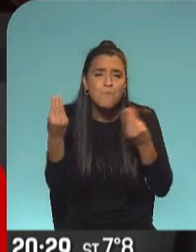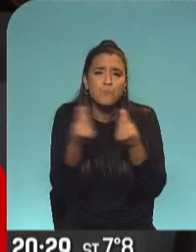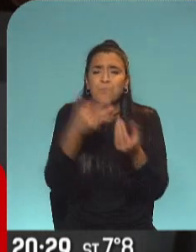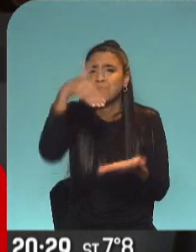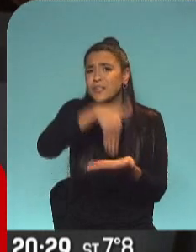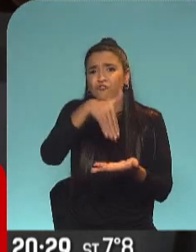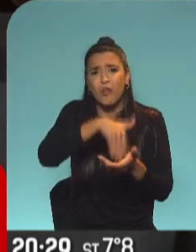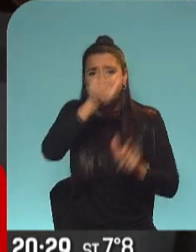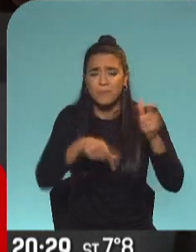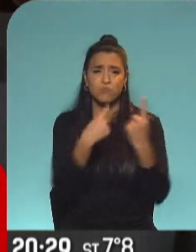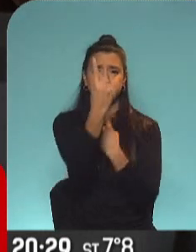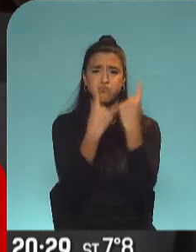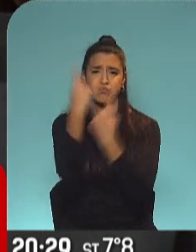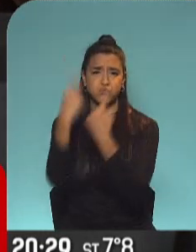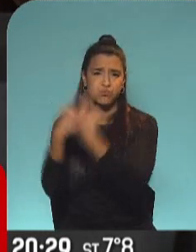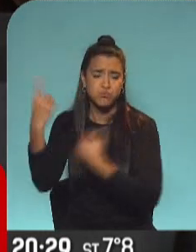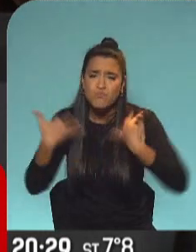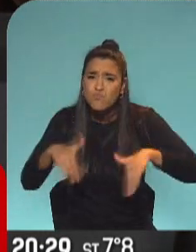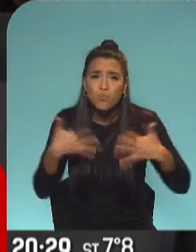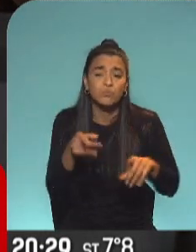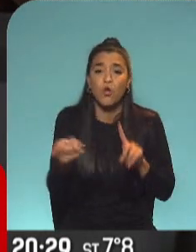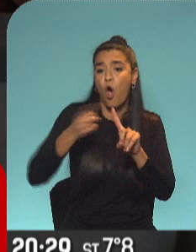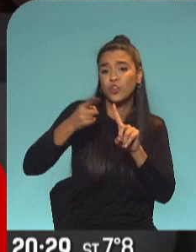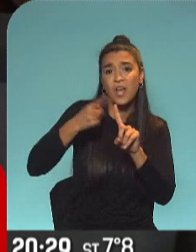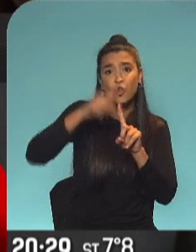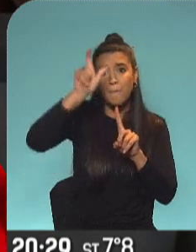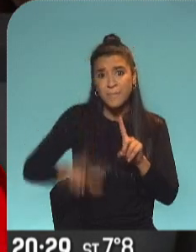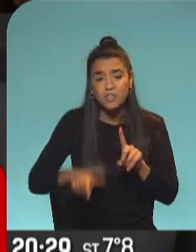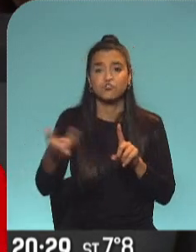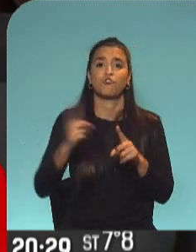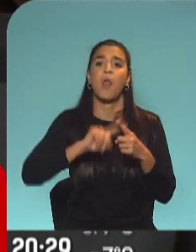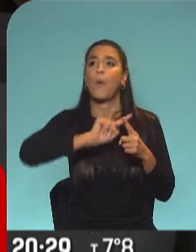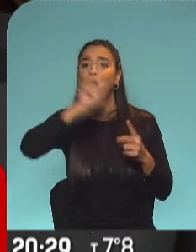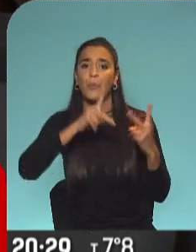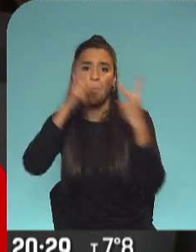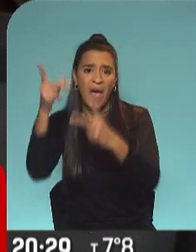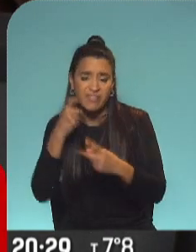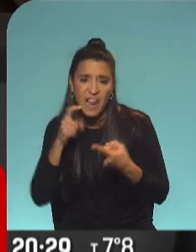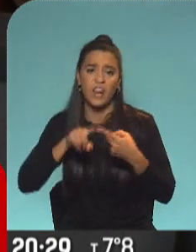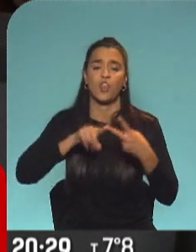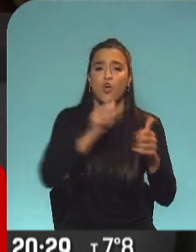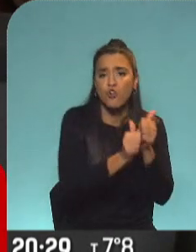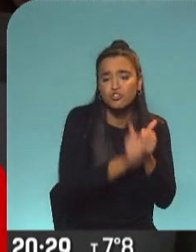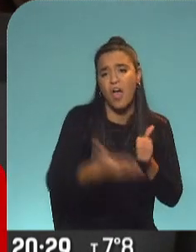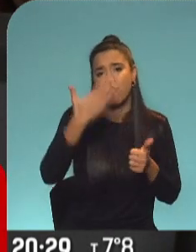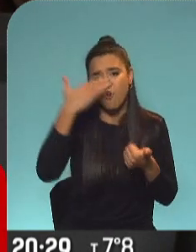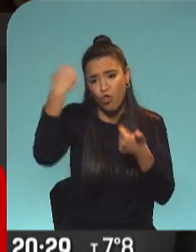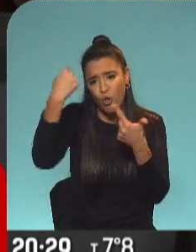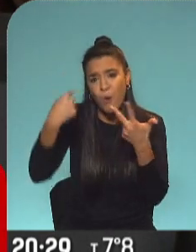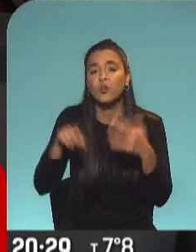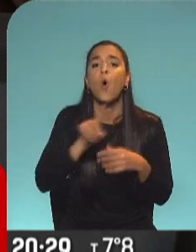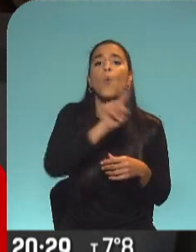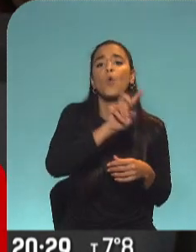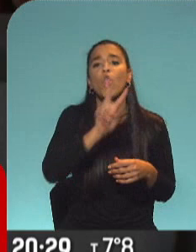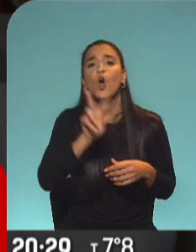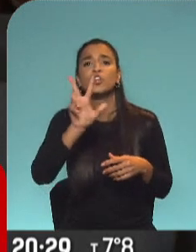van a intercambiar y van a interactuar con gente que en algún momento termina en Entre Ríos, termina en Rosario, termina en Córdoba, pero no 1, 2,